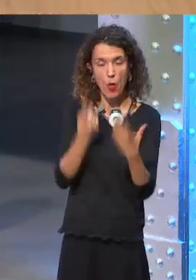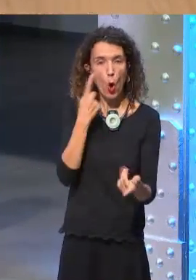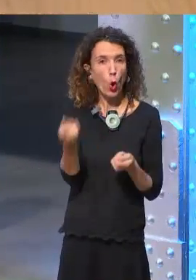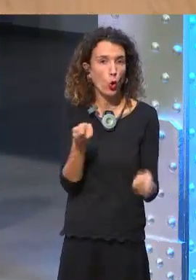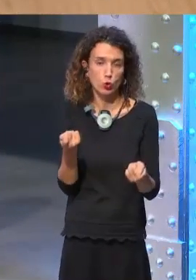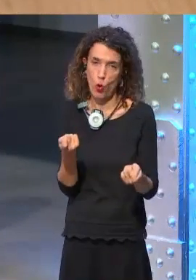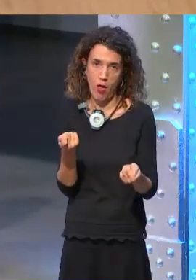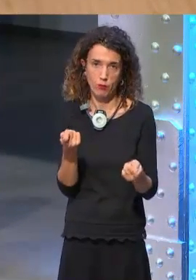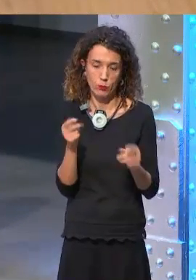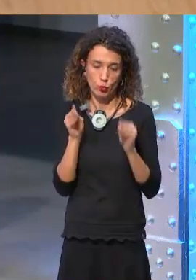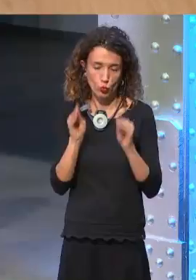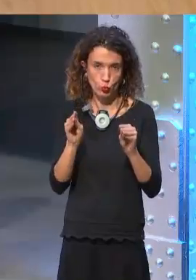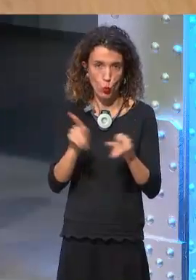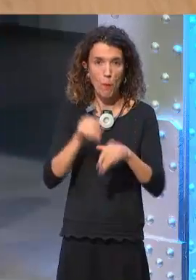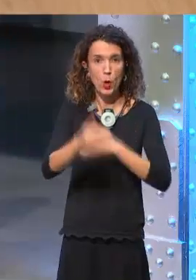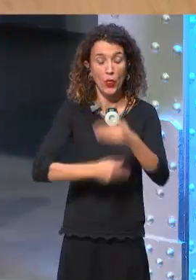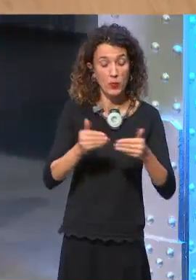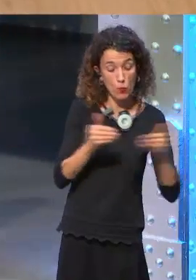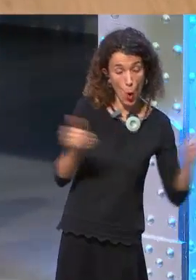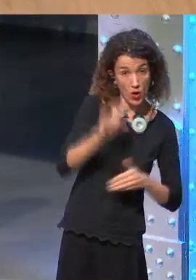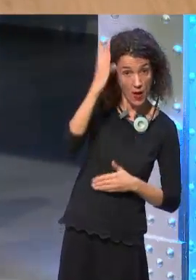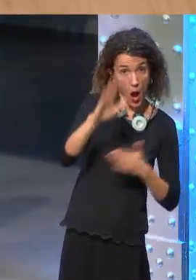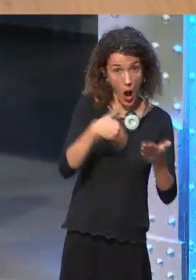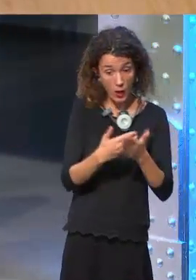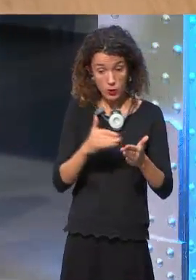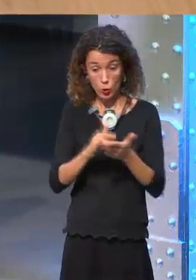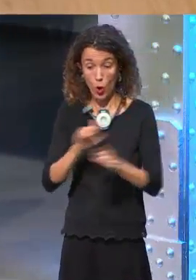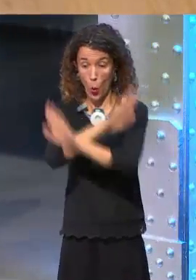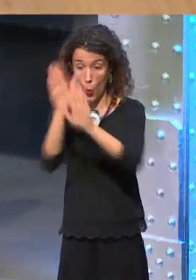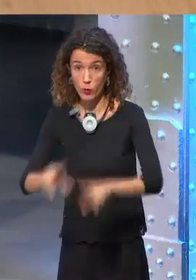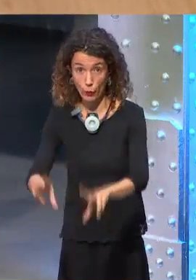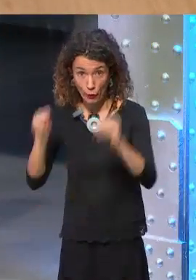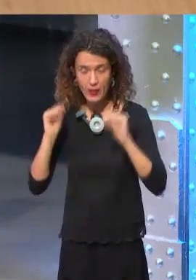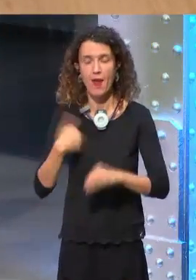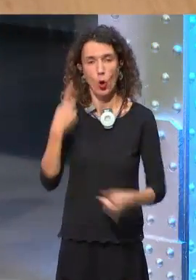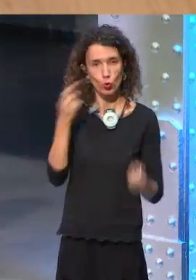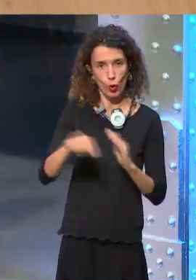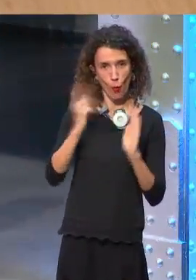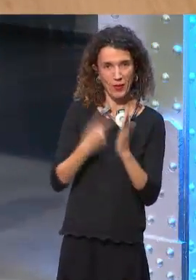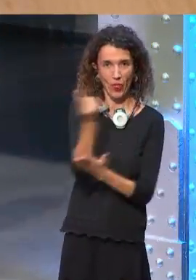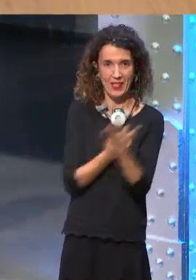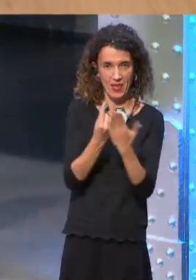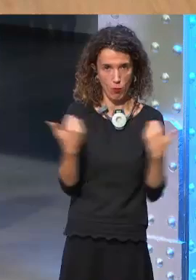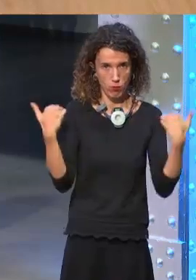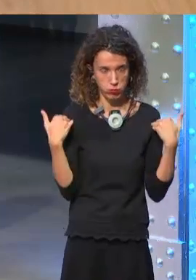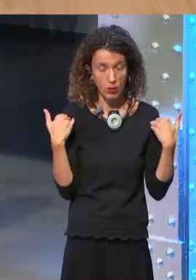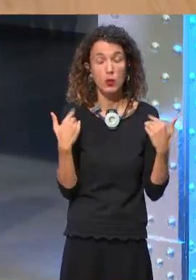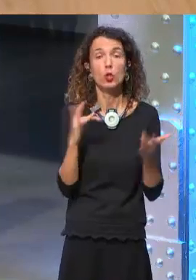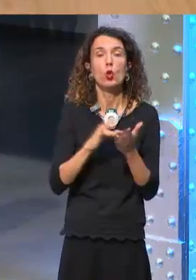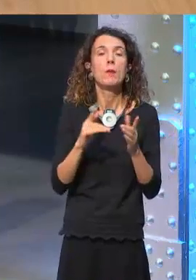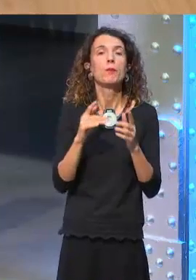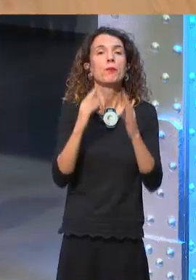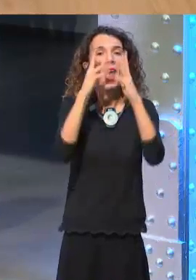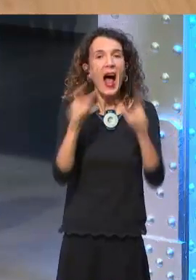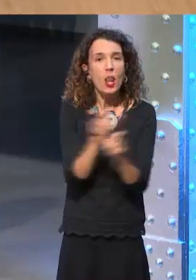controla todo el proceso desde la primera idea hasta el final de la ejecución. Ahora, cuando tenemos